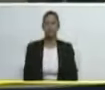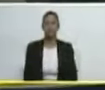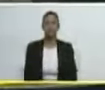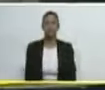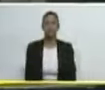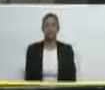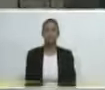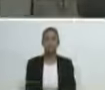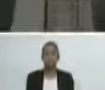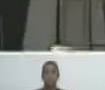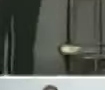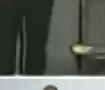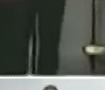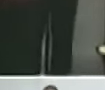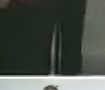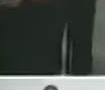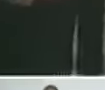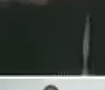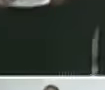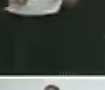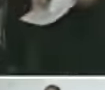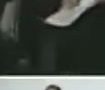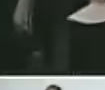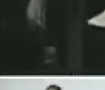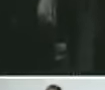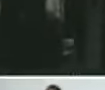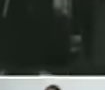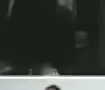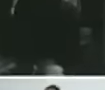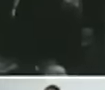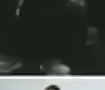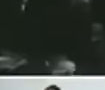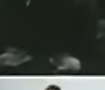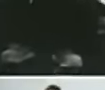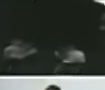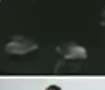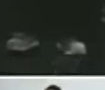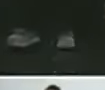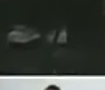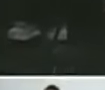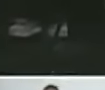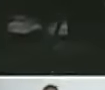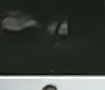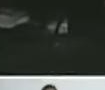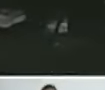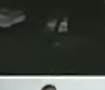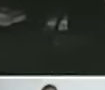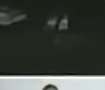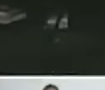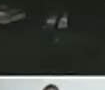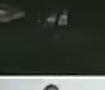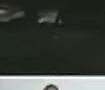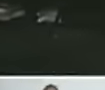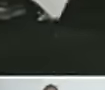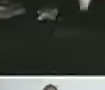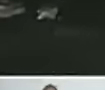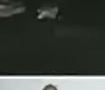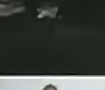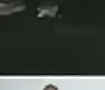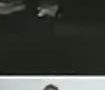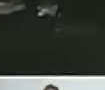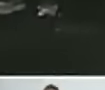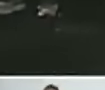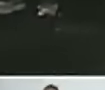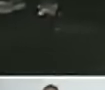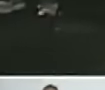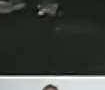Ya se han cumplido con todos los requisitos que establece el Consejo Nacional Electoral. Recordemos que el proceso de postulaciones se realizará hasta el día de hoy. Nicolás Maduro Moro